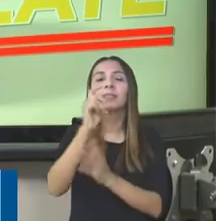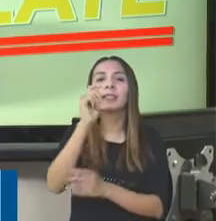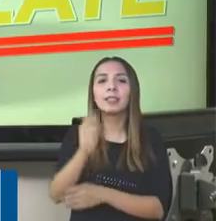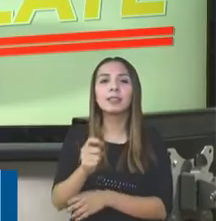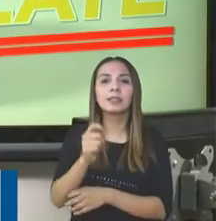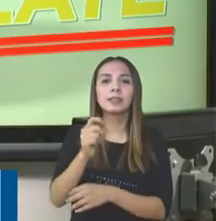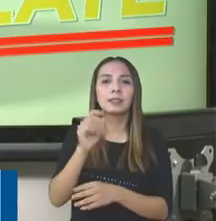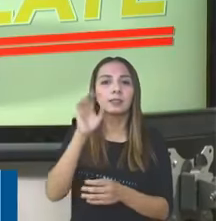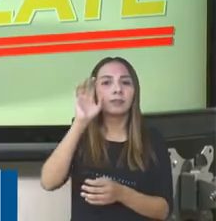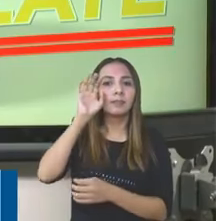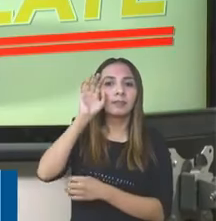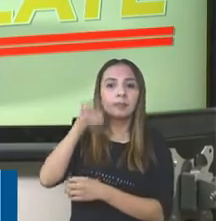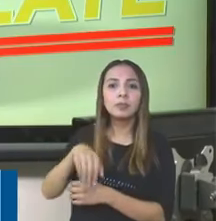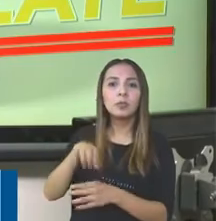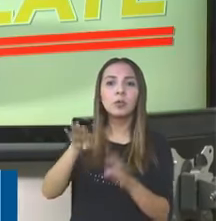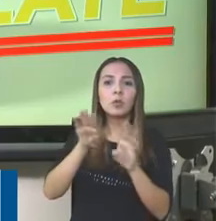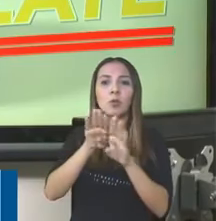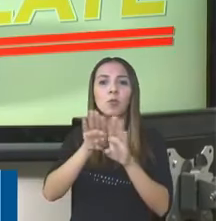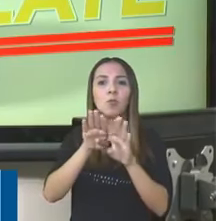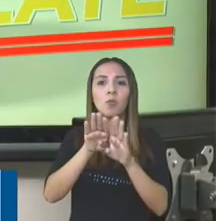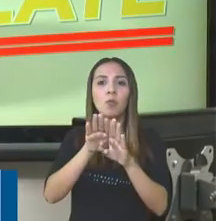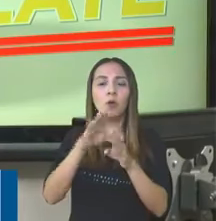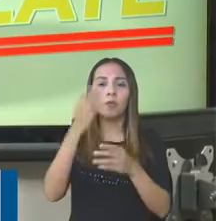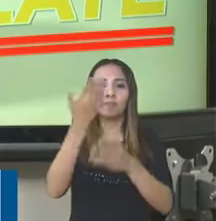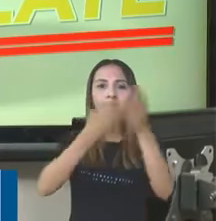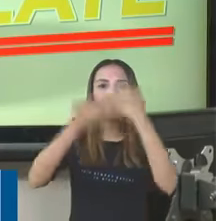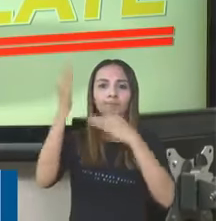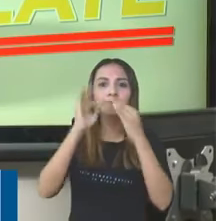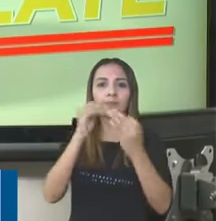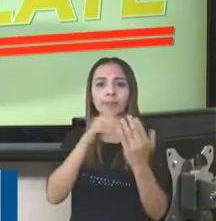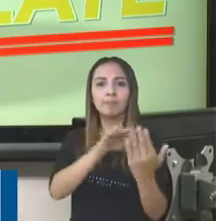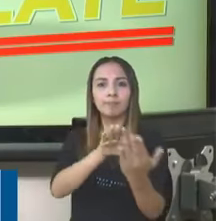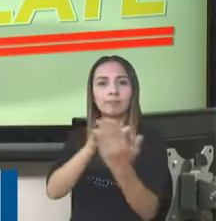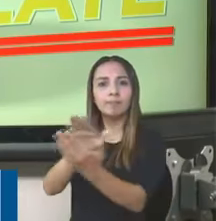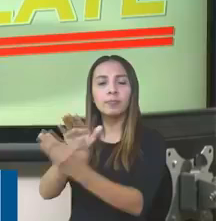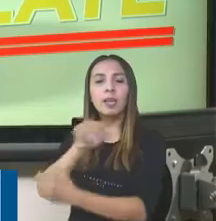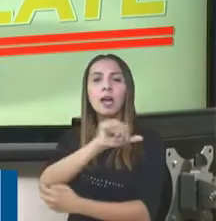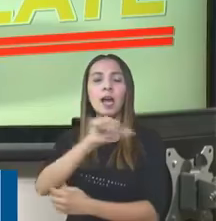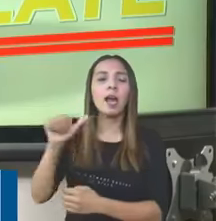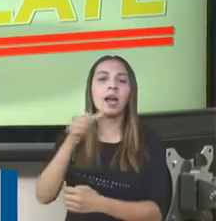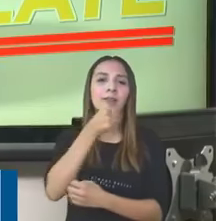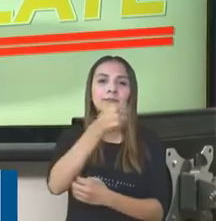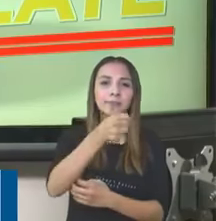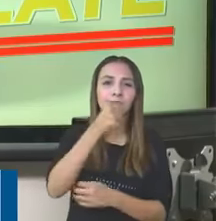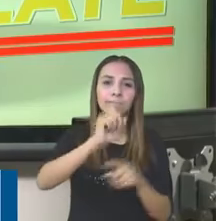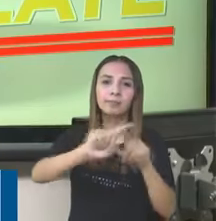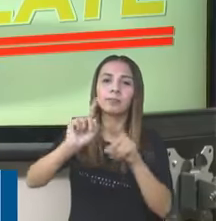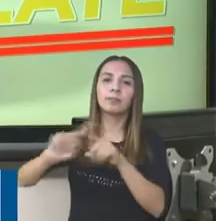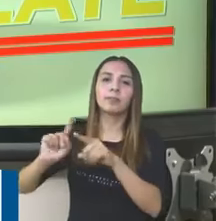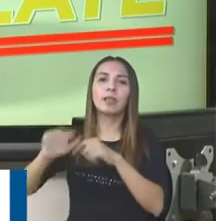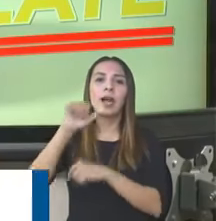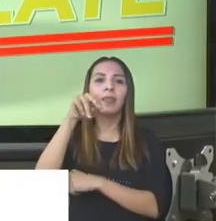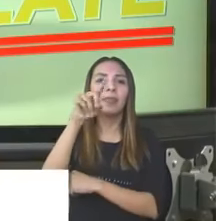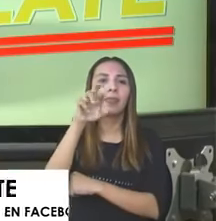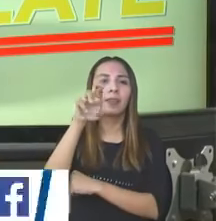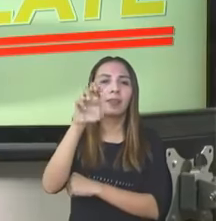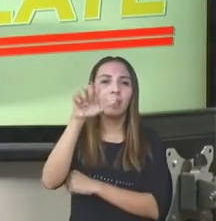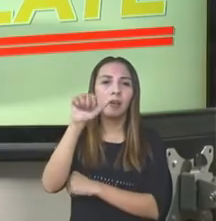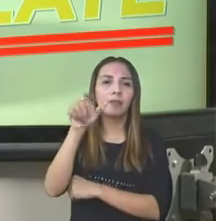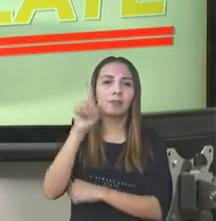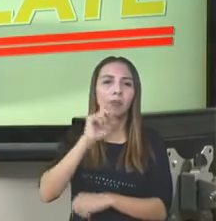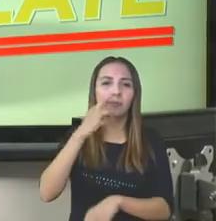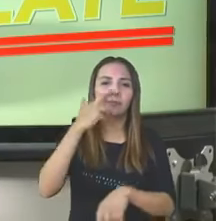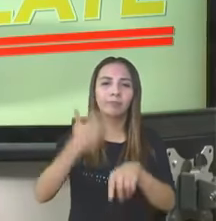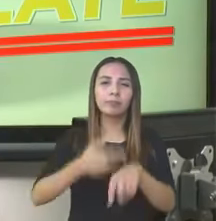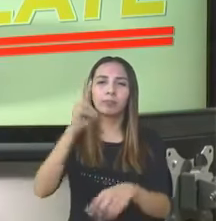para enfrentar con éxito a los medios de comunicación. Andrea Rodríguez, directora general, gracias, y estamos ahorita escuchando